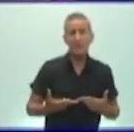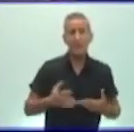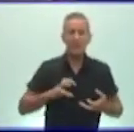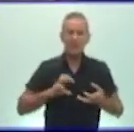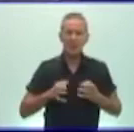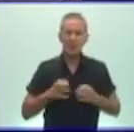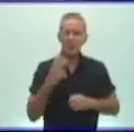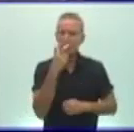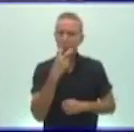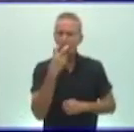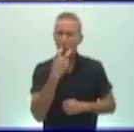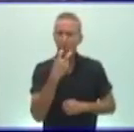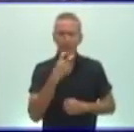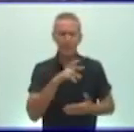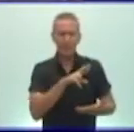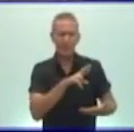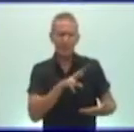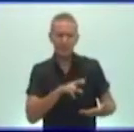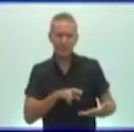oral. Revisemos.